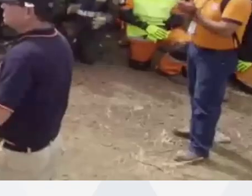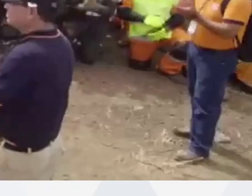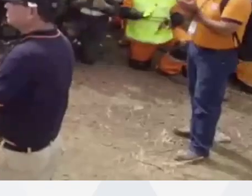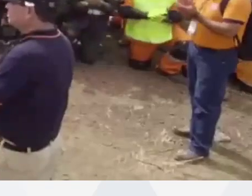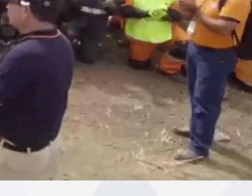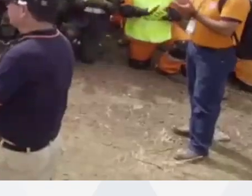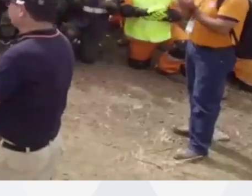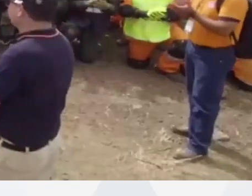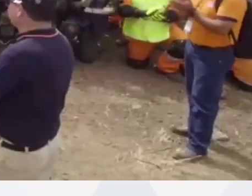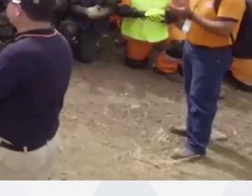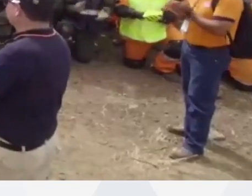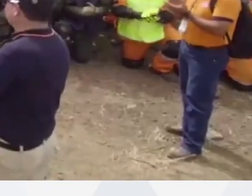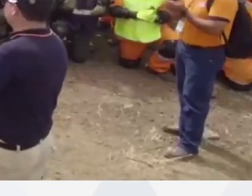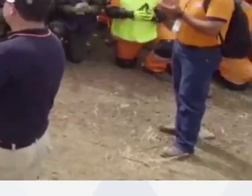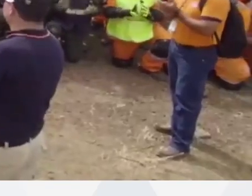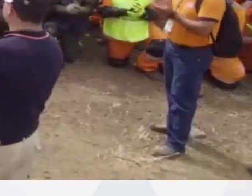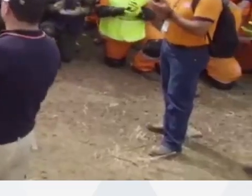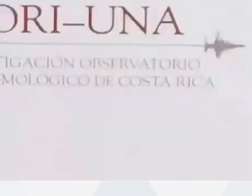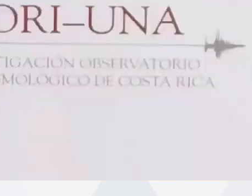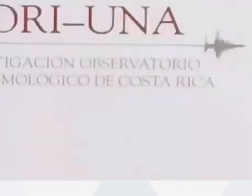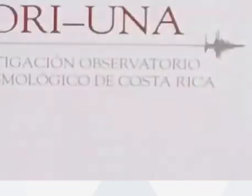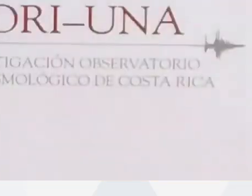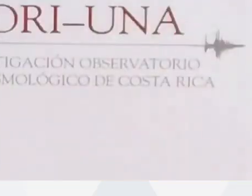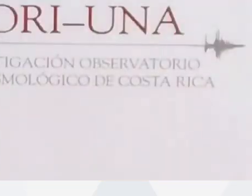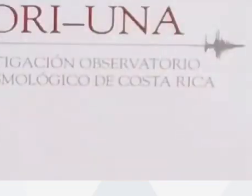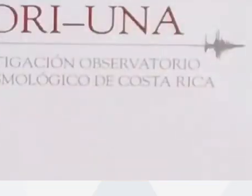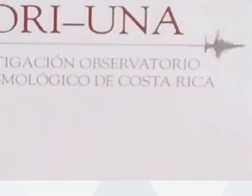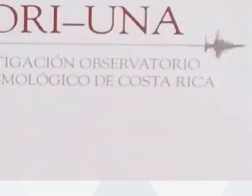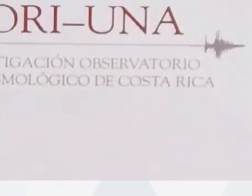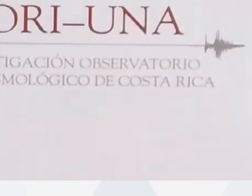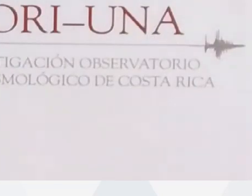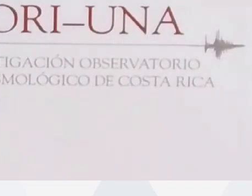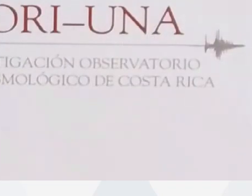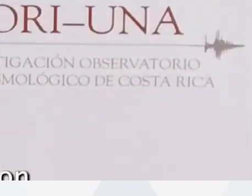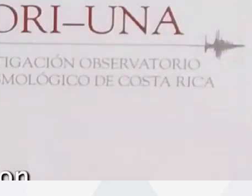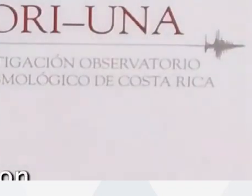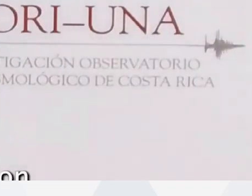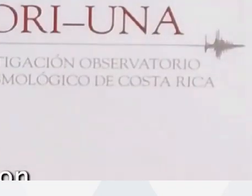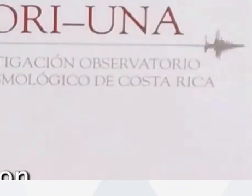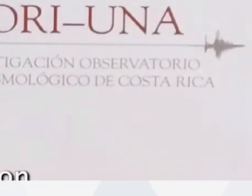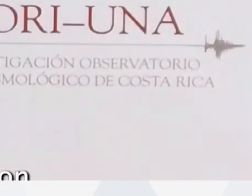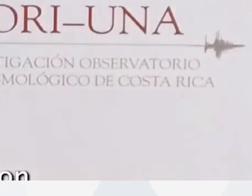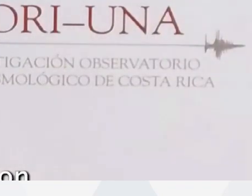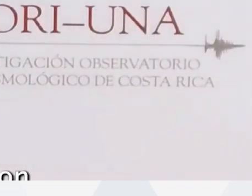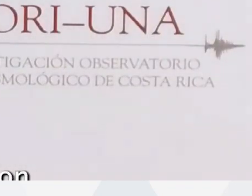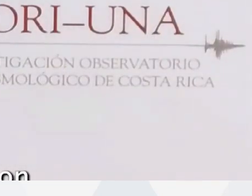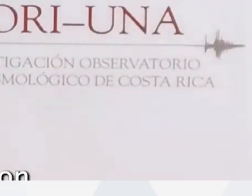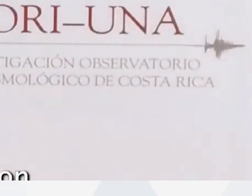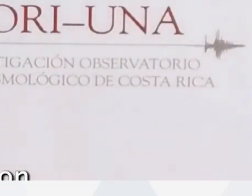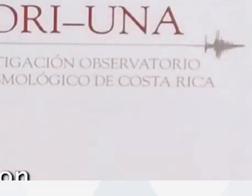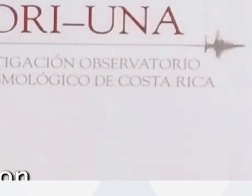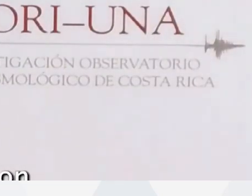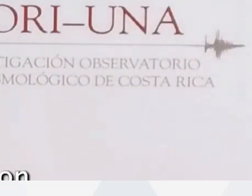sistema robusto con un mínimo número de falsas alertas. Y eso requiere de una alta inversión, tanto en